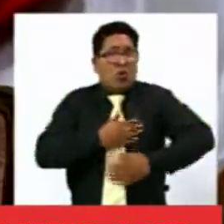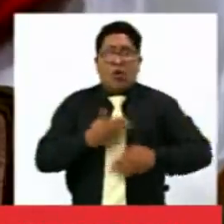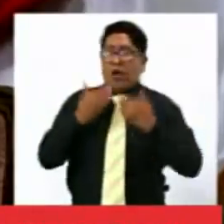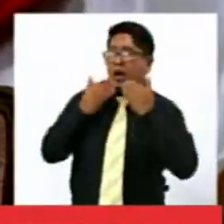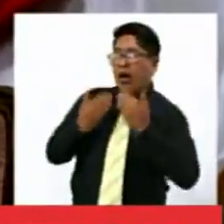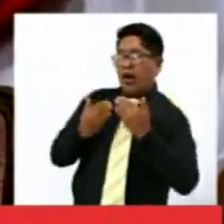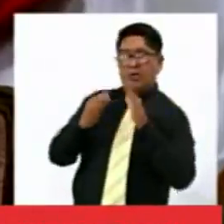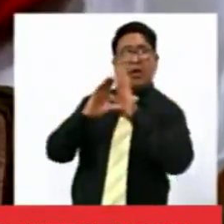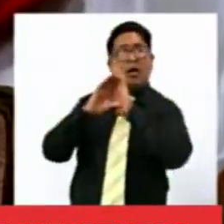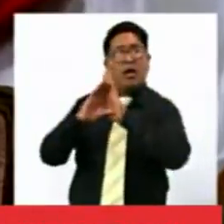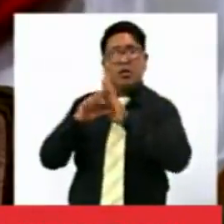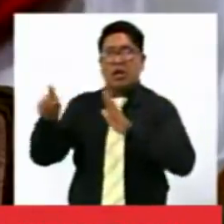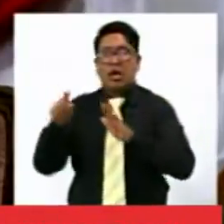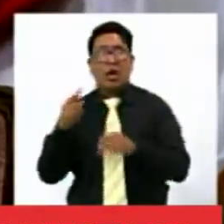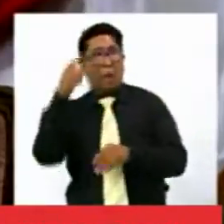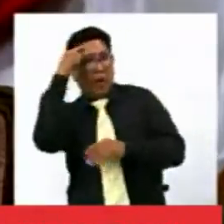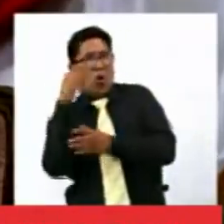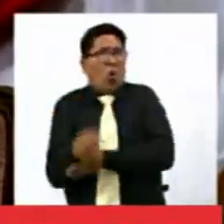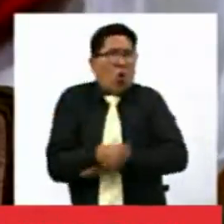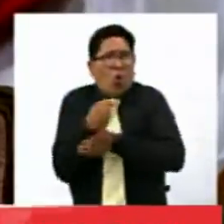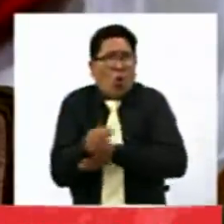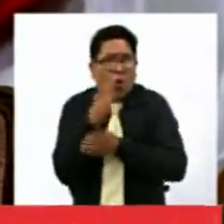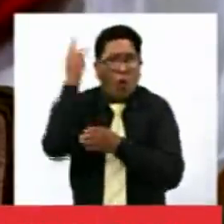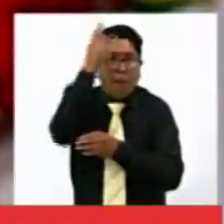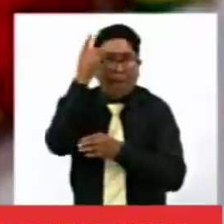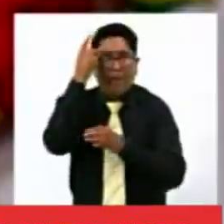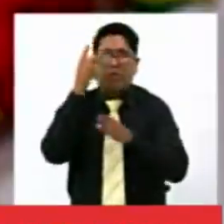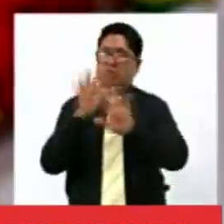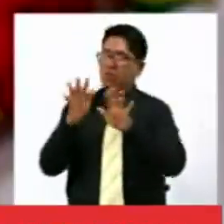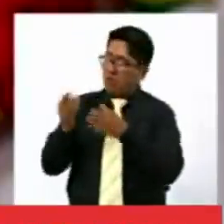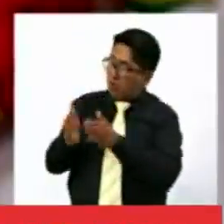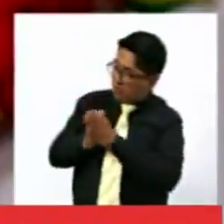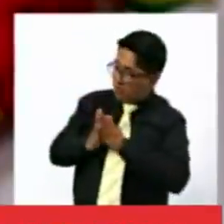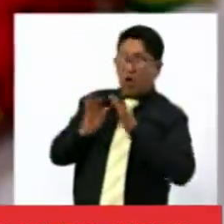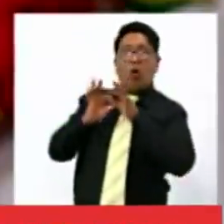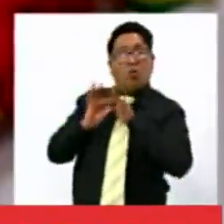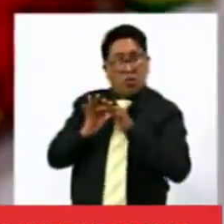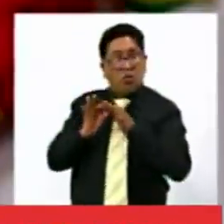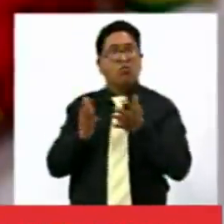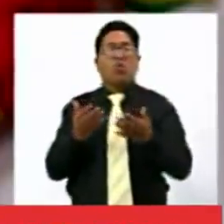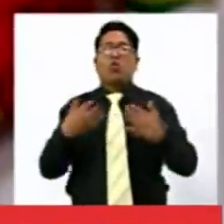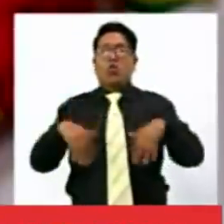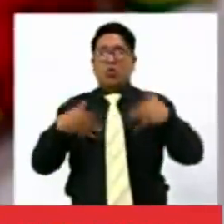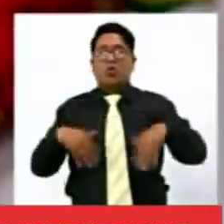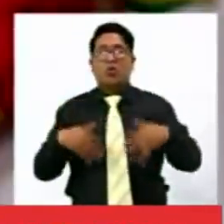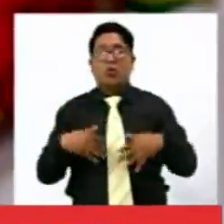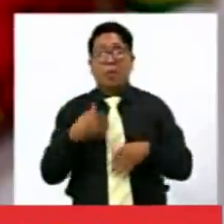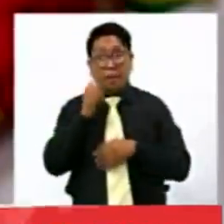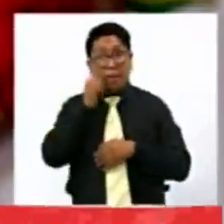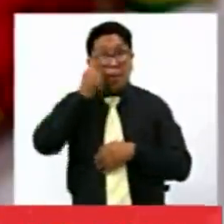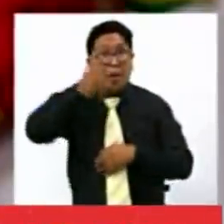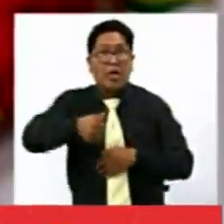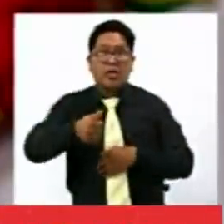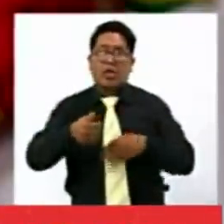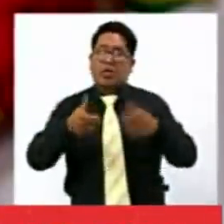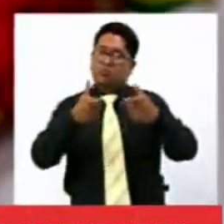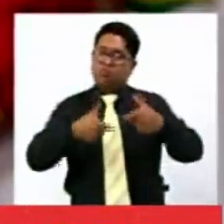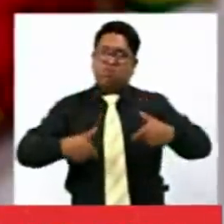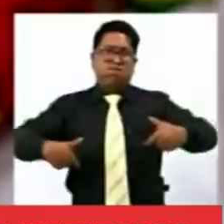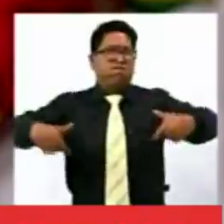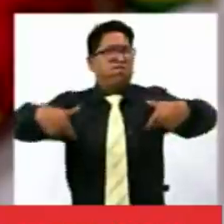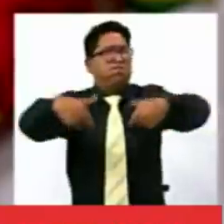esta emergencia de salud han pedido unidad mañana tendremos un gabinete extraordinario para discutir